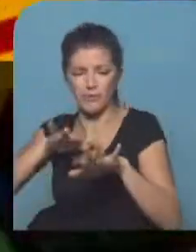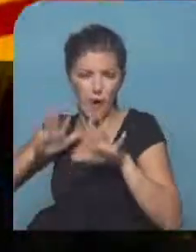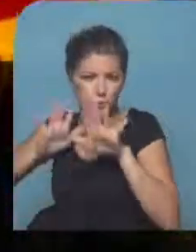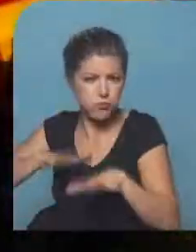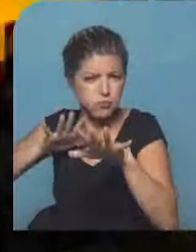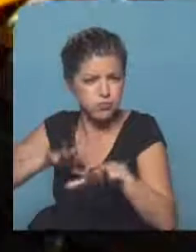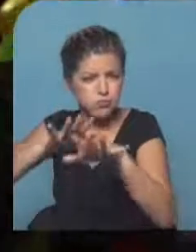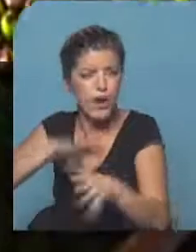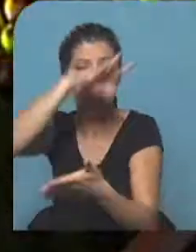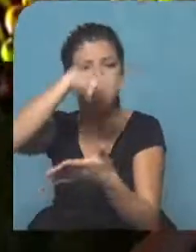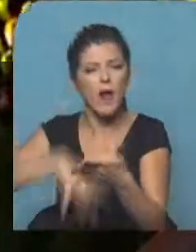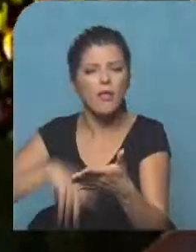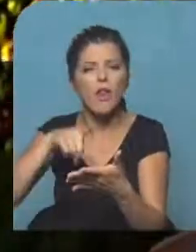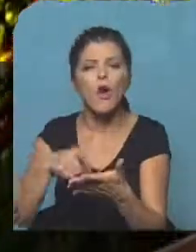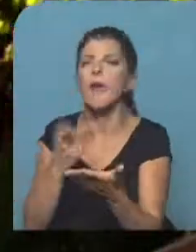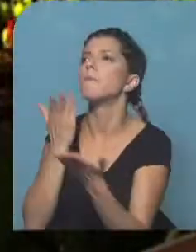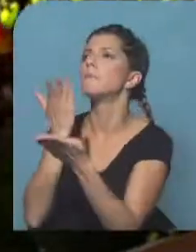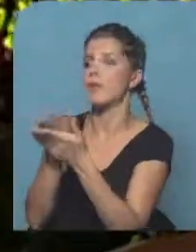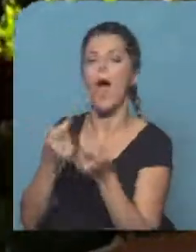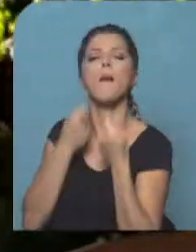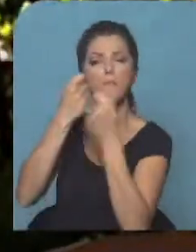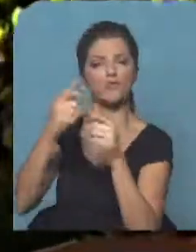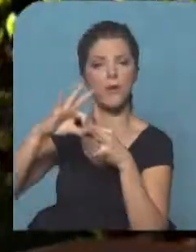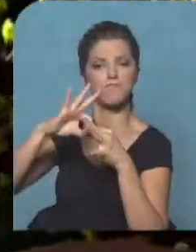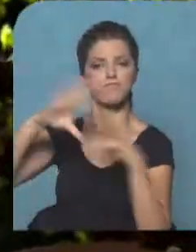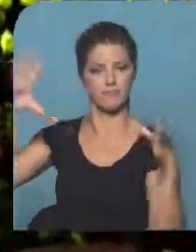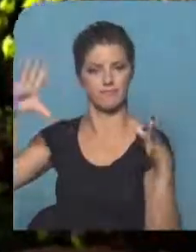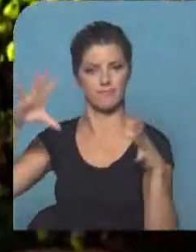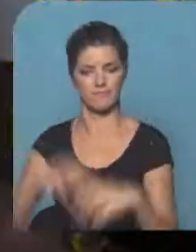calles de Barcelona para manifestar su apoyo a la secesión.